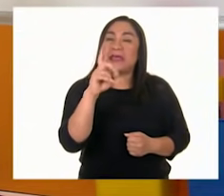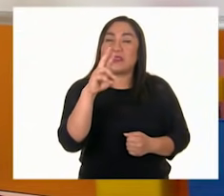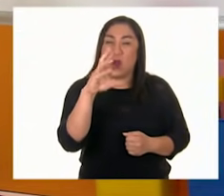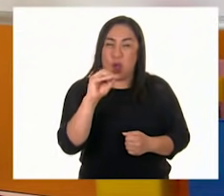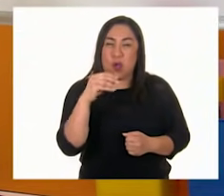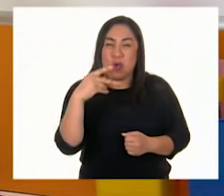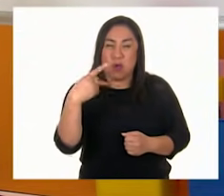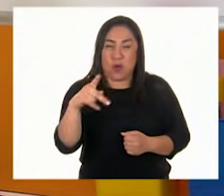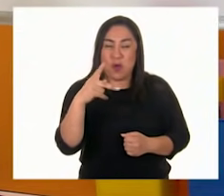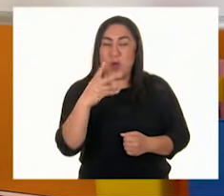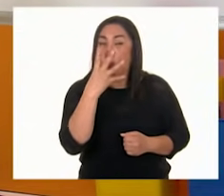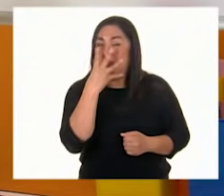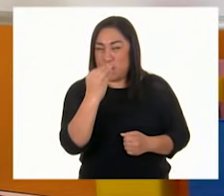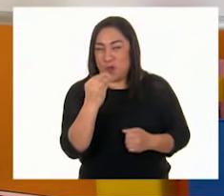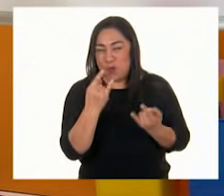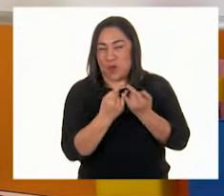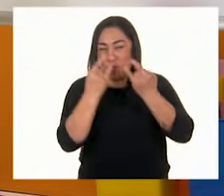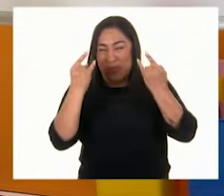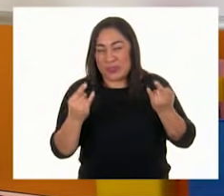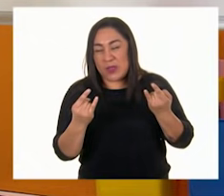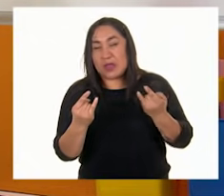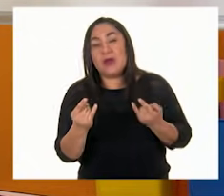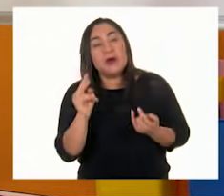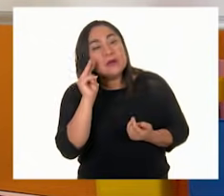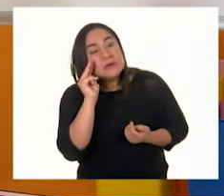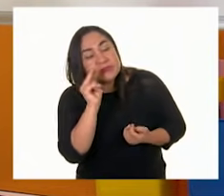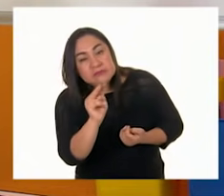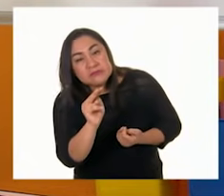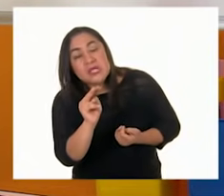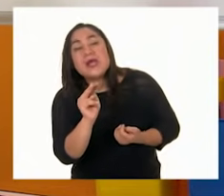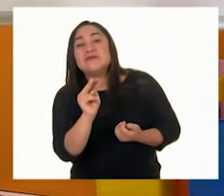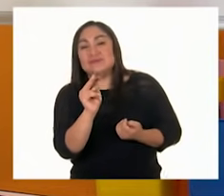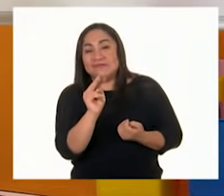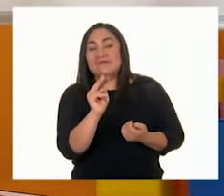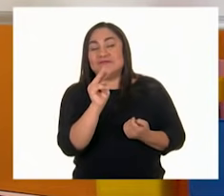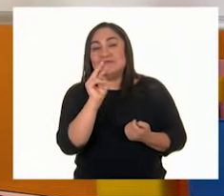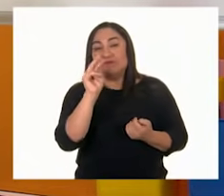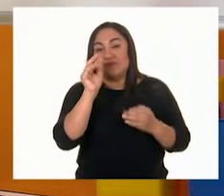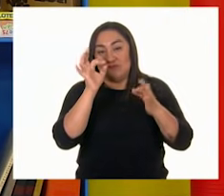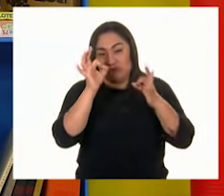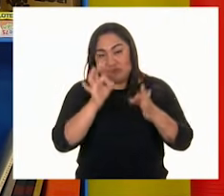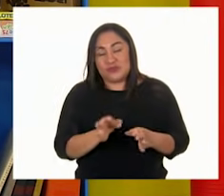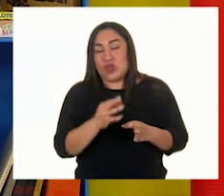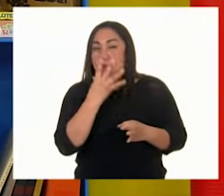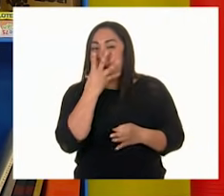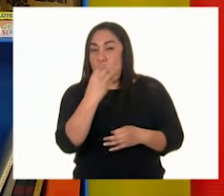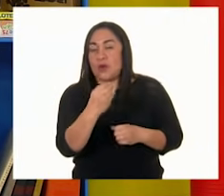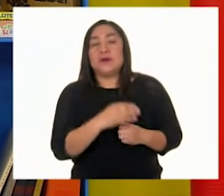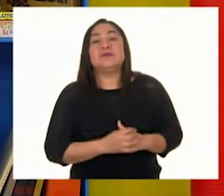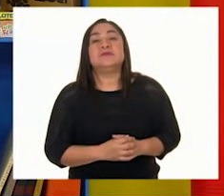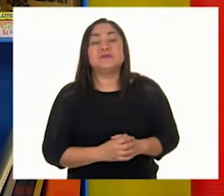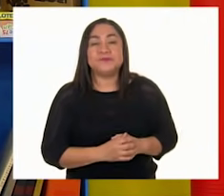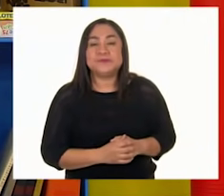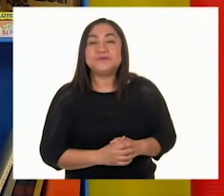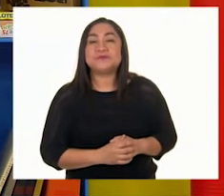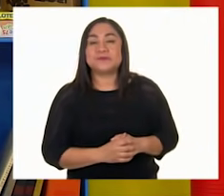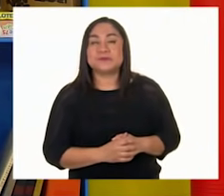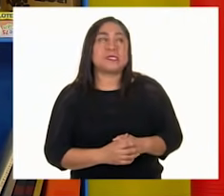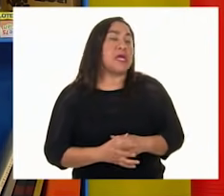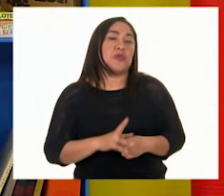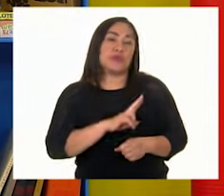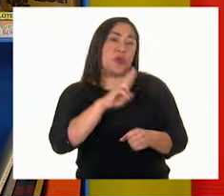el cuento del Pedro y el lobo, ajá, ahí nos muestra el verdadero lobo. Ah, es verdad. El que es